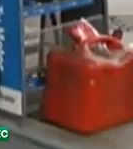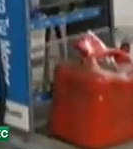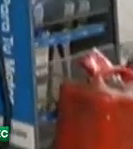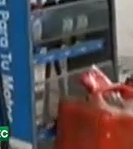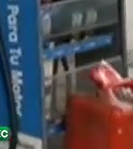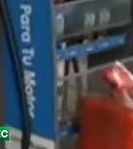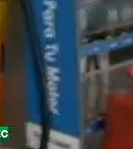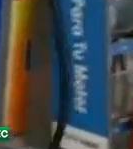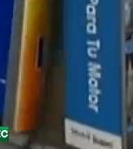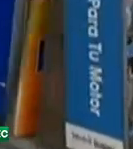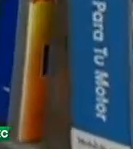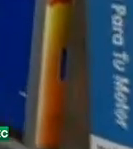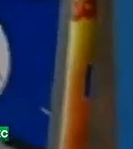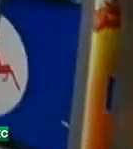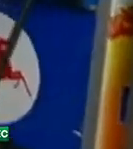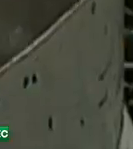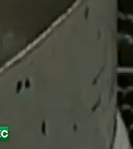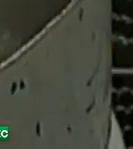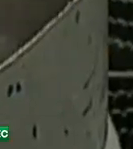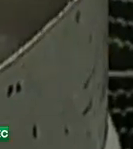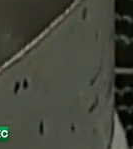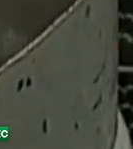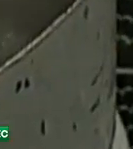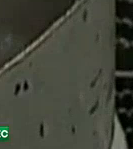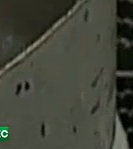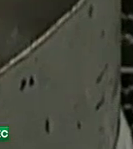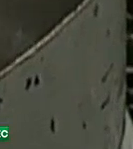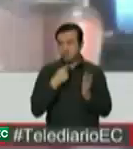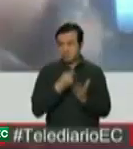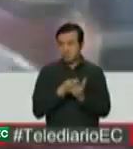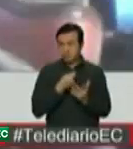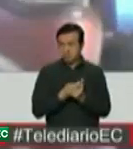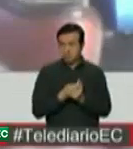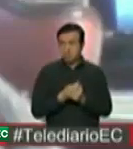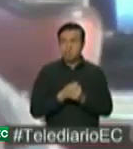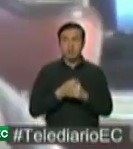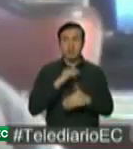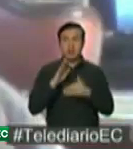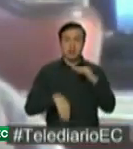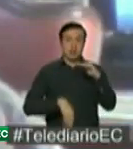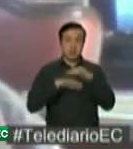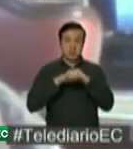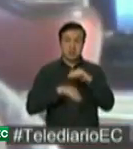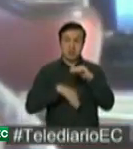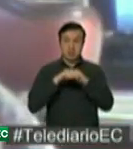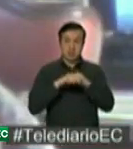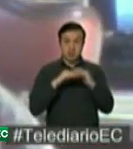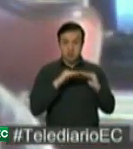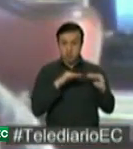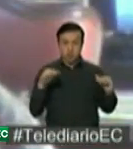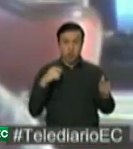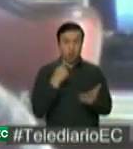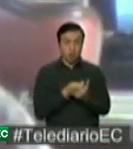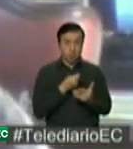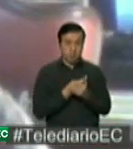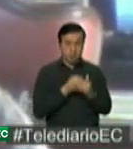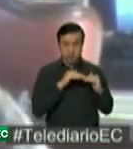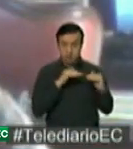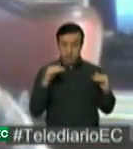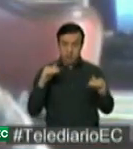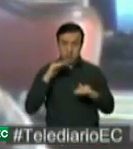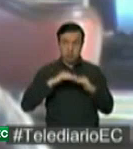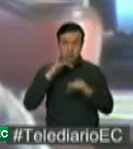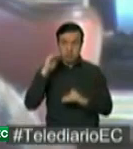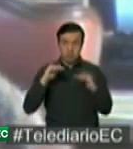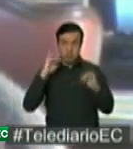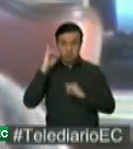de Energía, explica estará ligado al precio del barril de petróleo. El techo es el que vamos a ver cómo se comporta el mercado